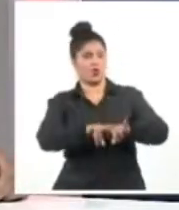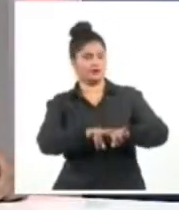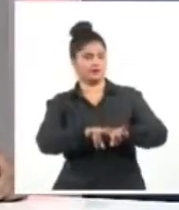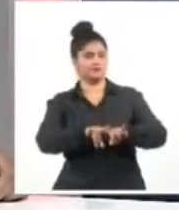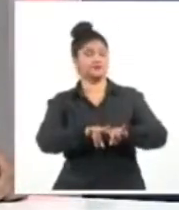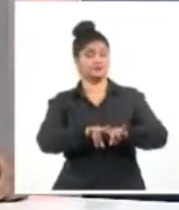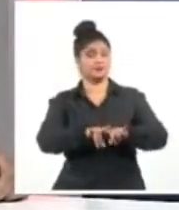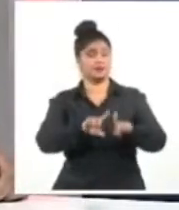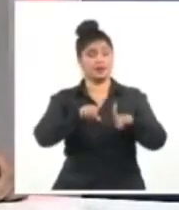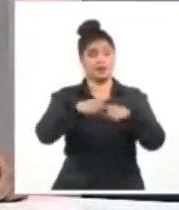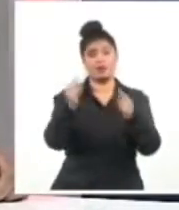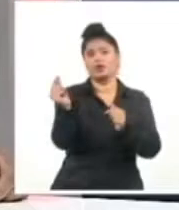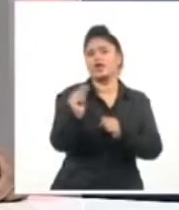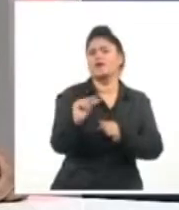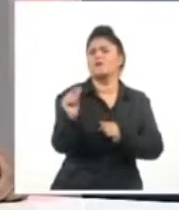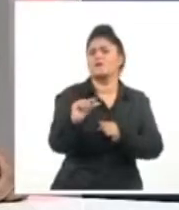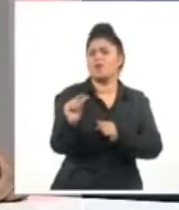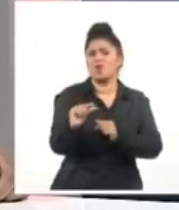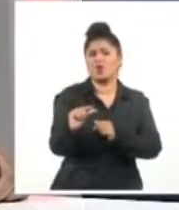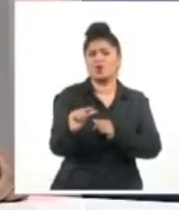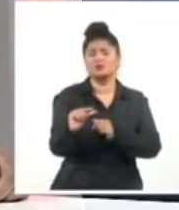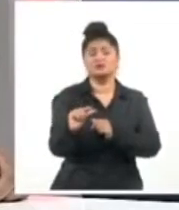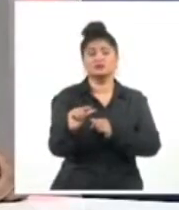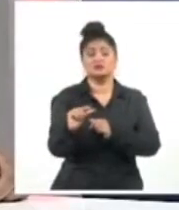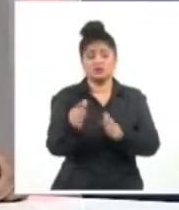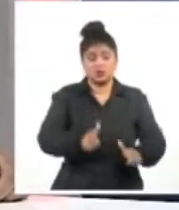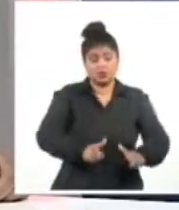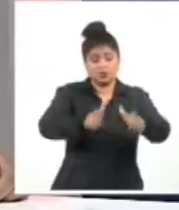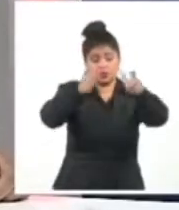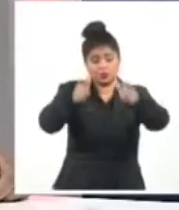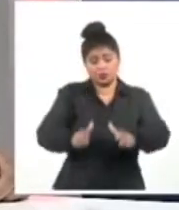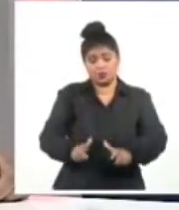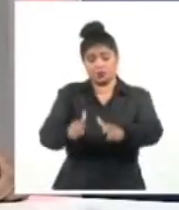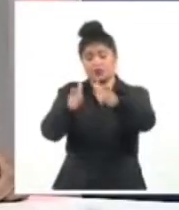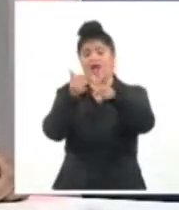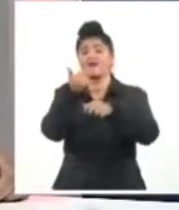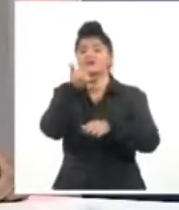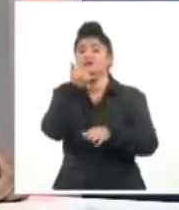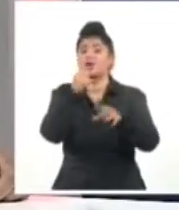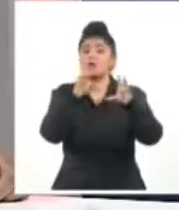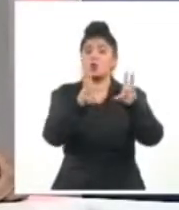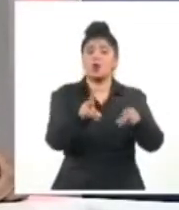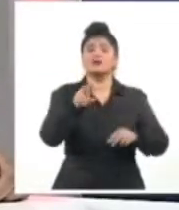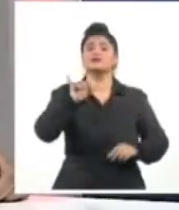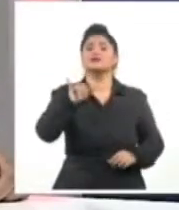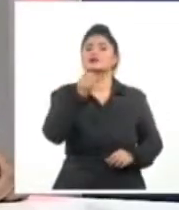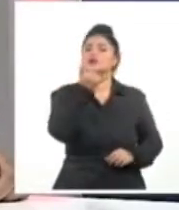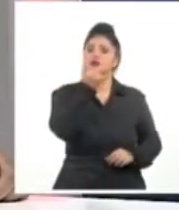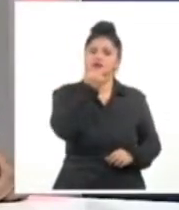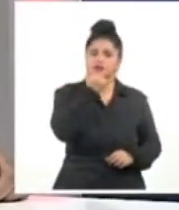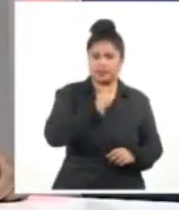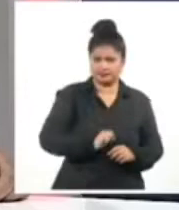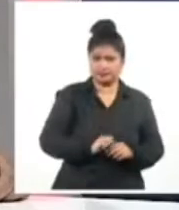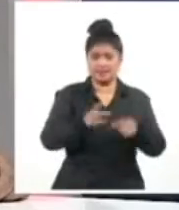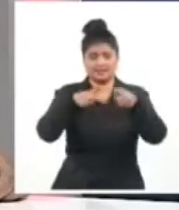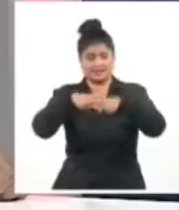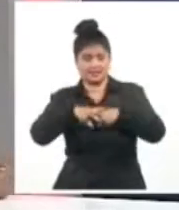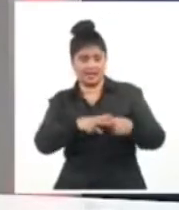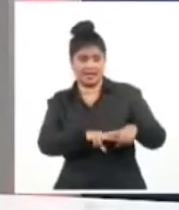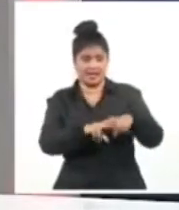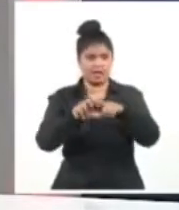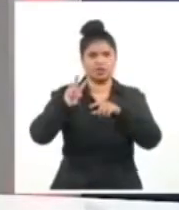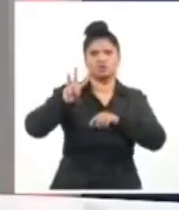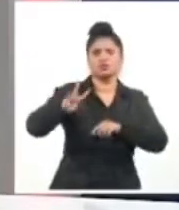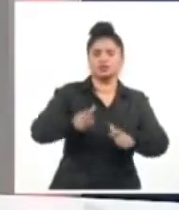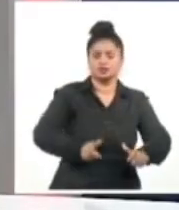demanda supera la disponibilidad. Se encuentran fuera de servicio 6 unidades y 3 están en mantenimiento en diferentes termoeléctricas